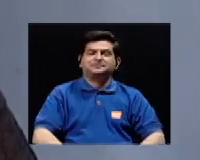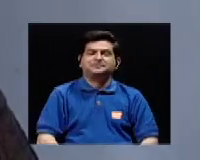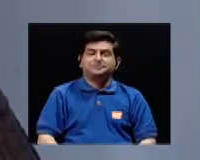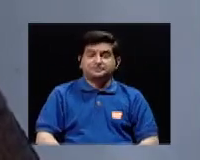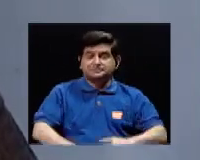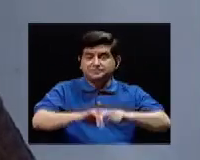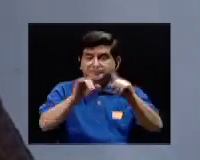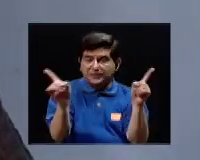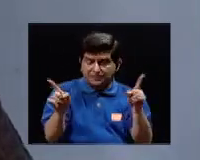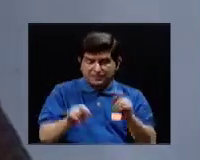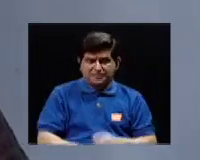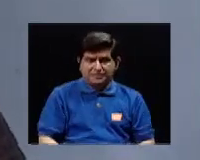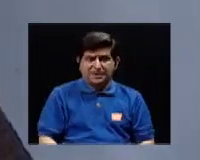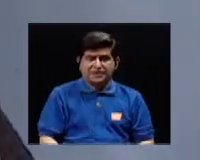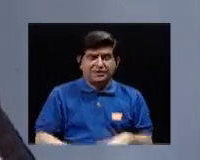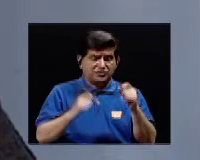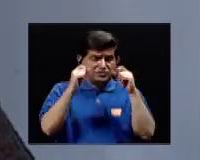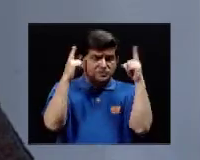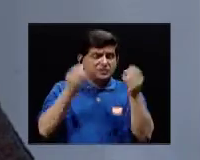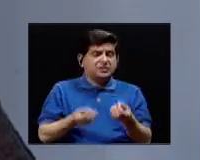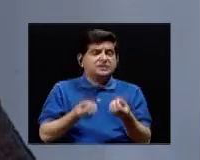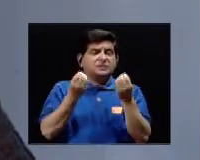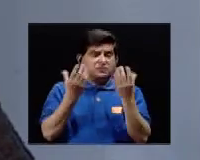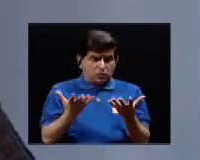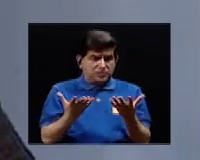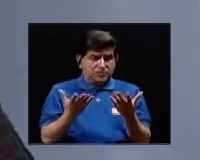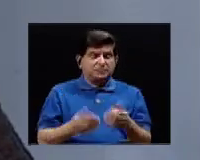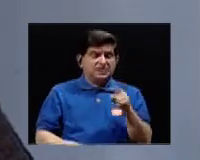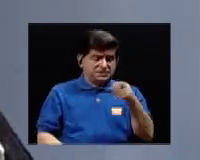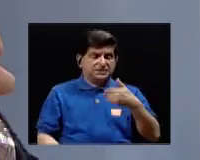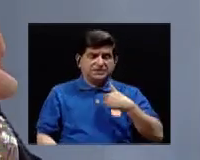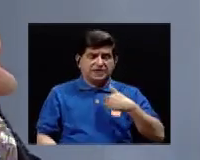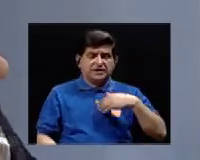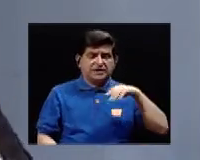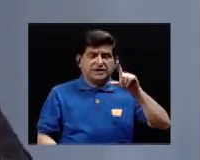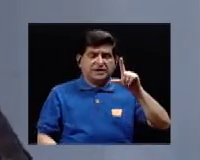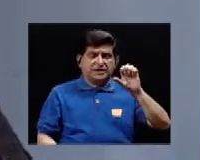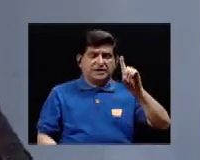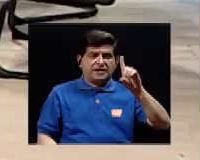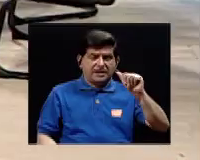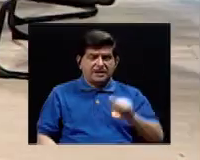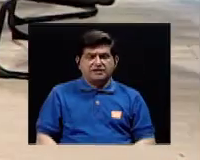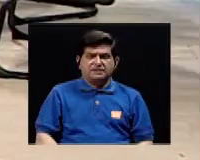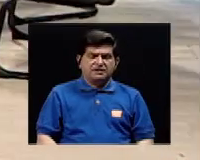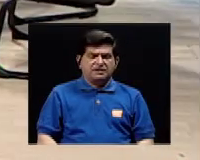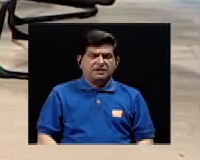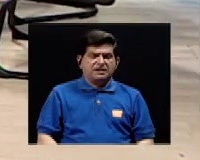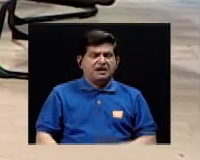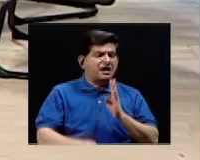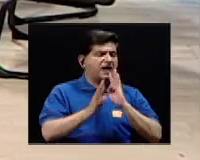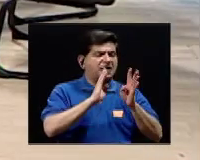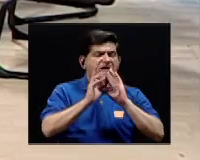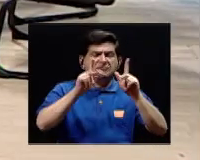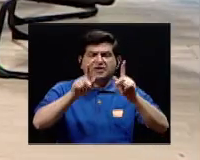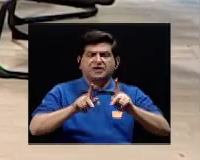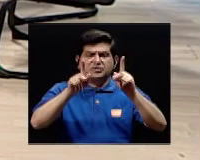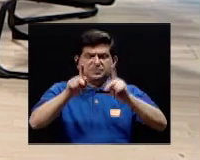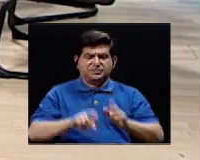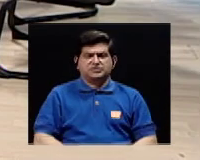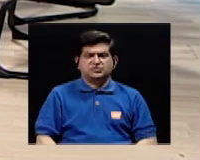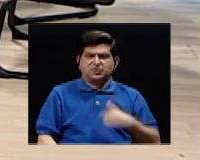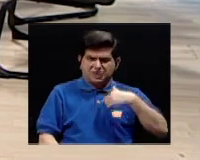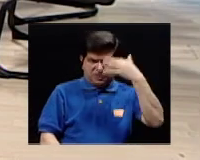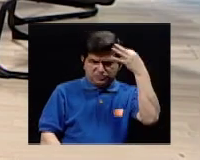Pero hubo muchas sorpresas también para Leda con ir hablando con la gente de